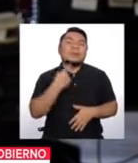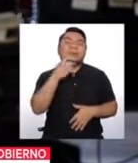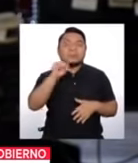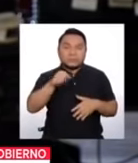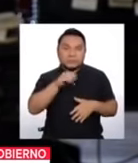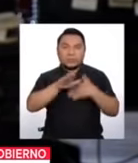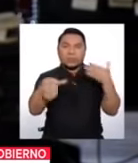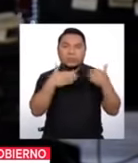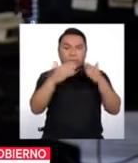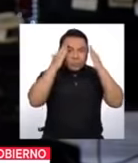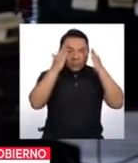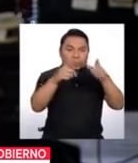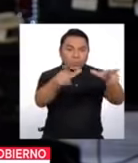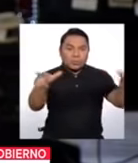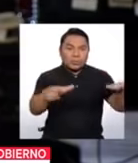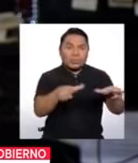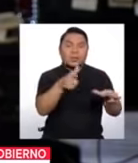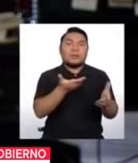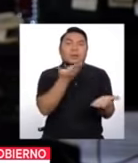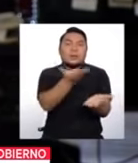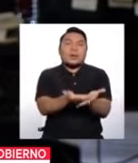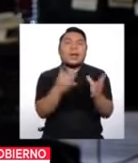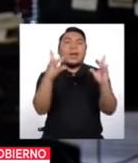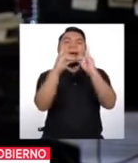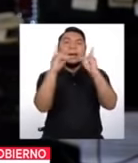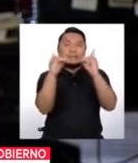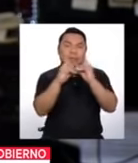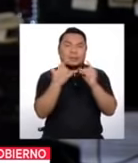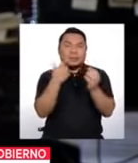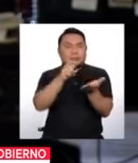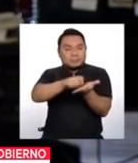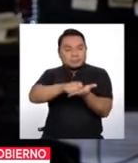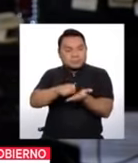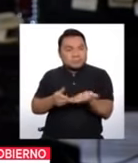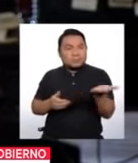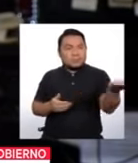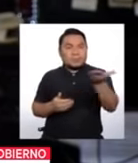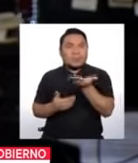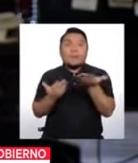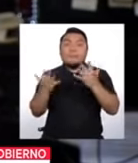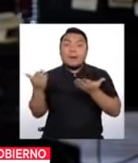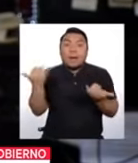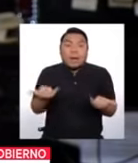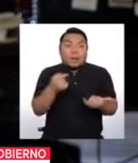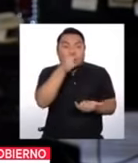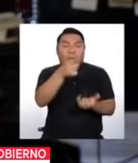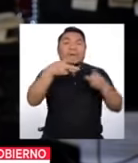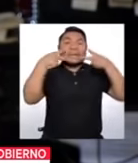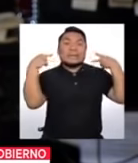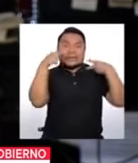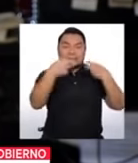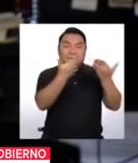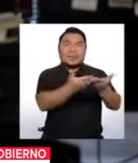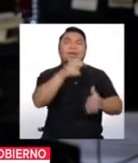todos hospitalizados, ninguno en camas de UCI. Hasta la fecha se han trasladado a Iquitos como